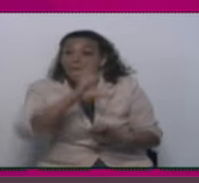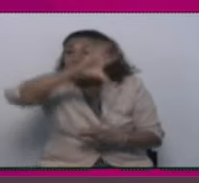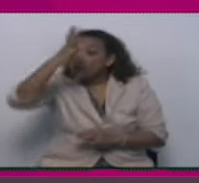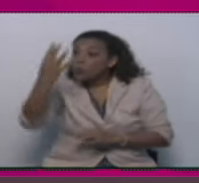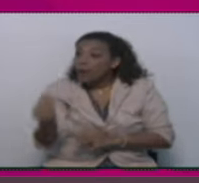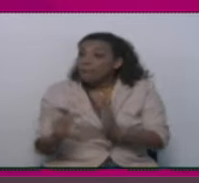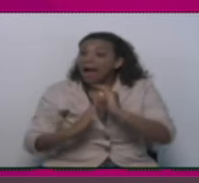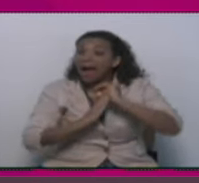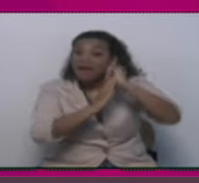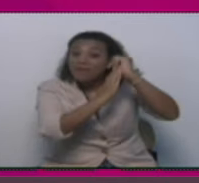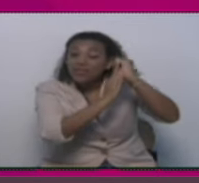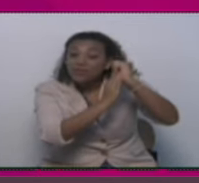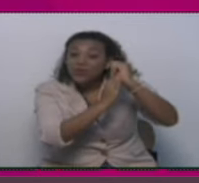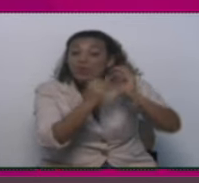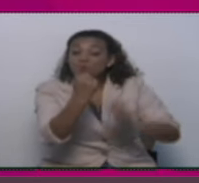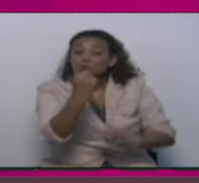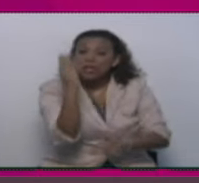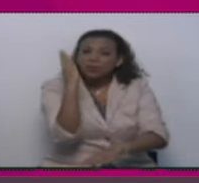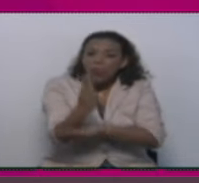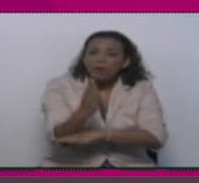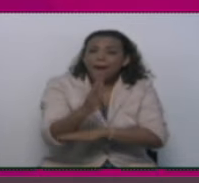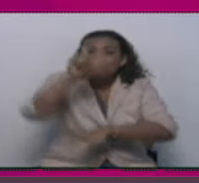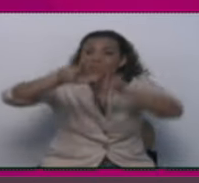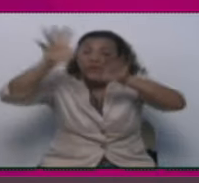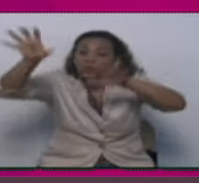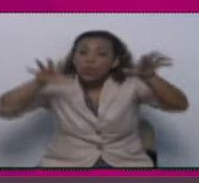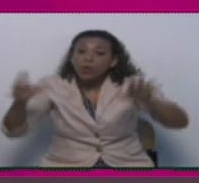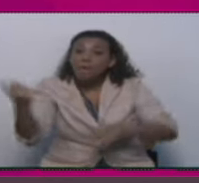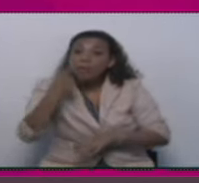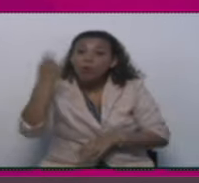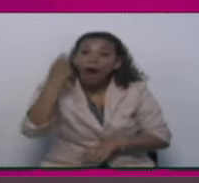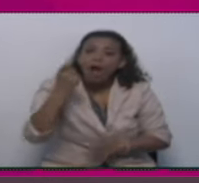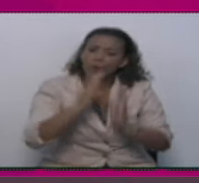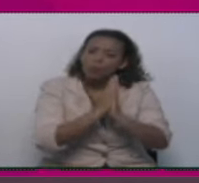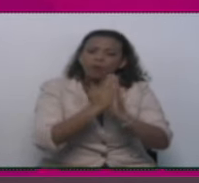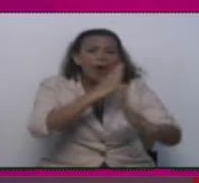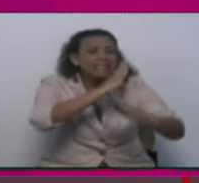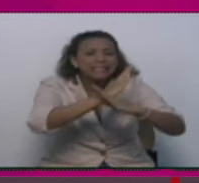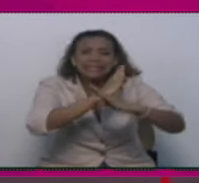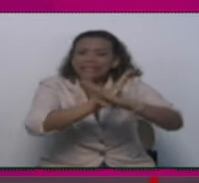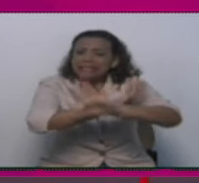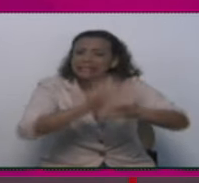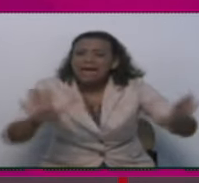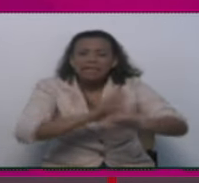encabezó a casi una centena de países buscando que se detuviera